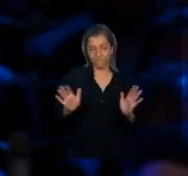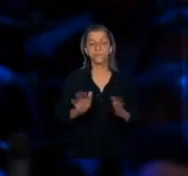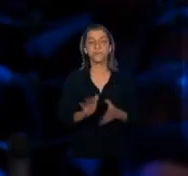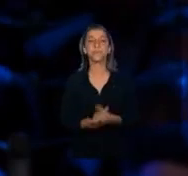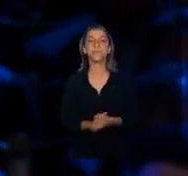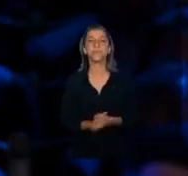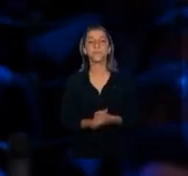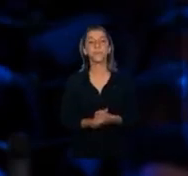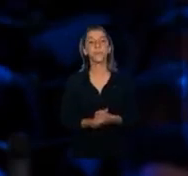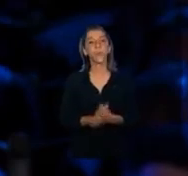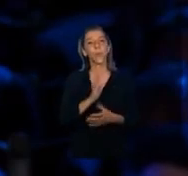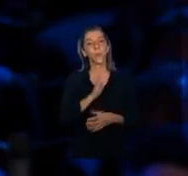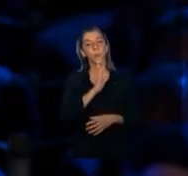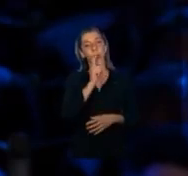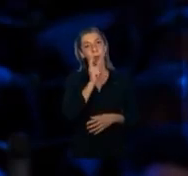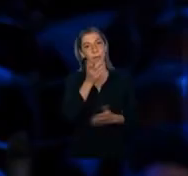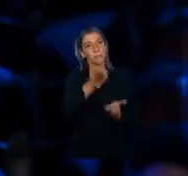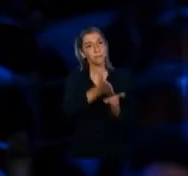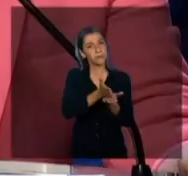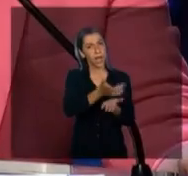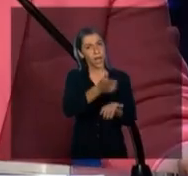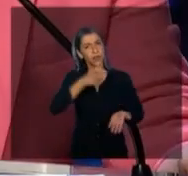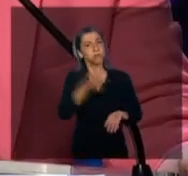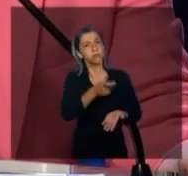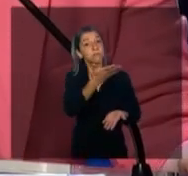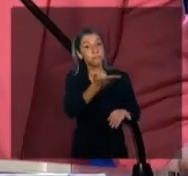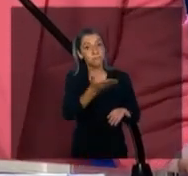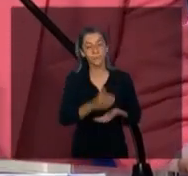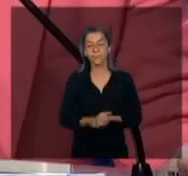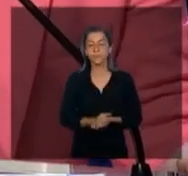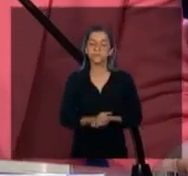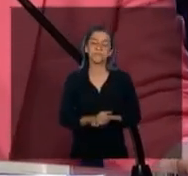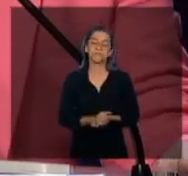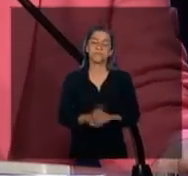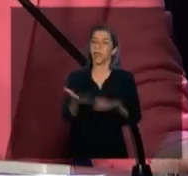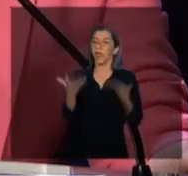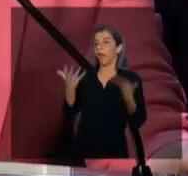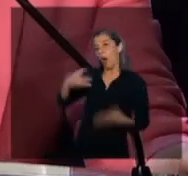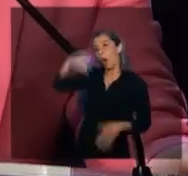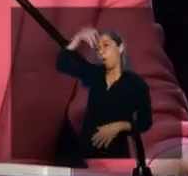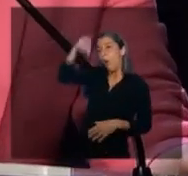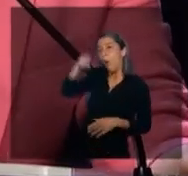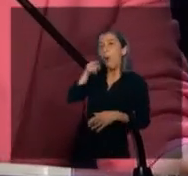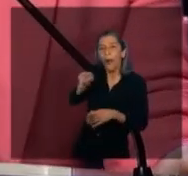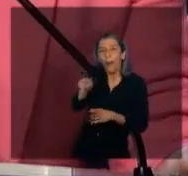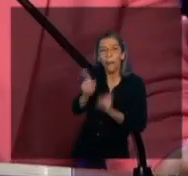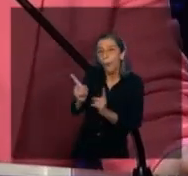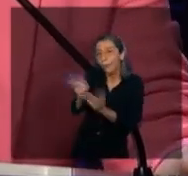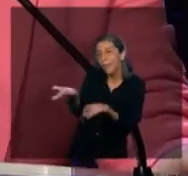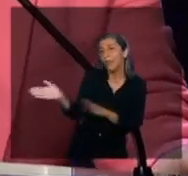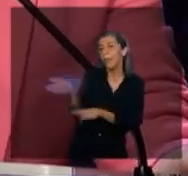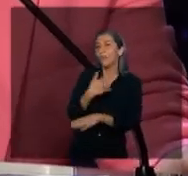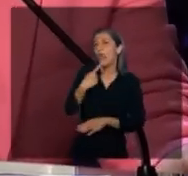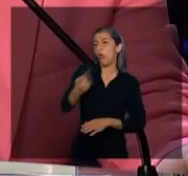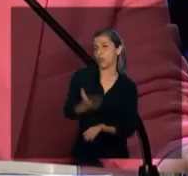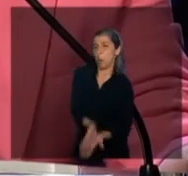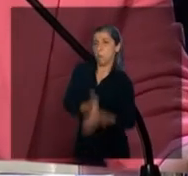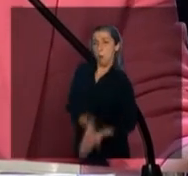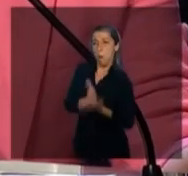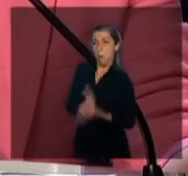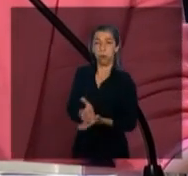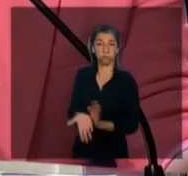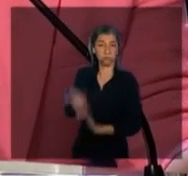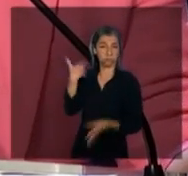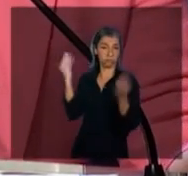segundo Miriam bre su derecho de réplica Patricia Bull usted y todos los que promueven la mano dura